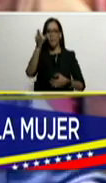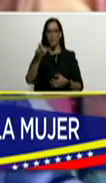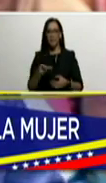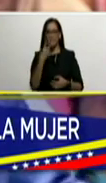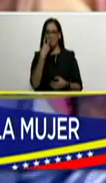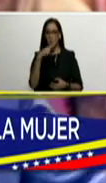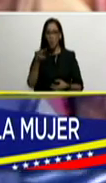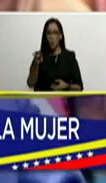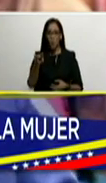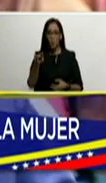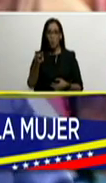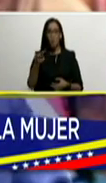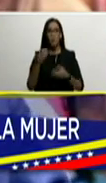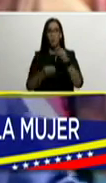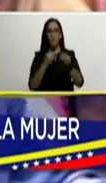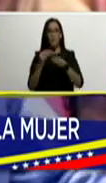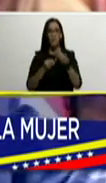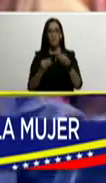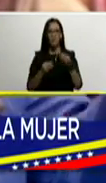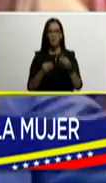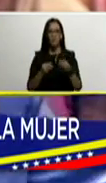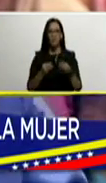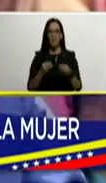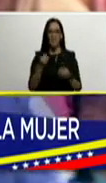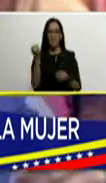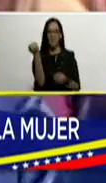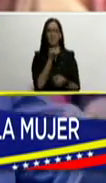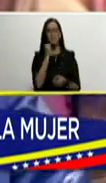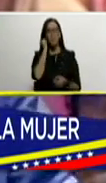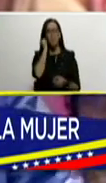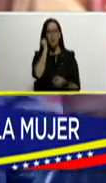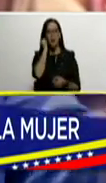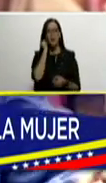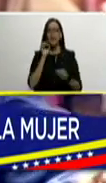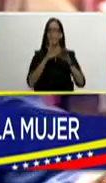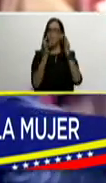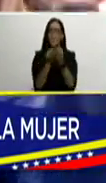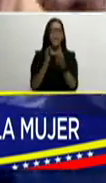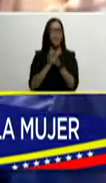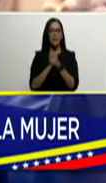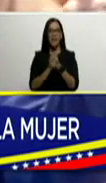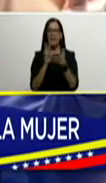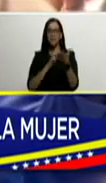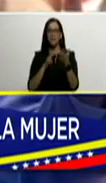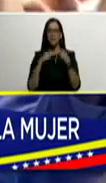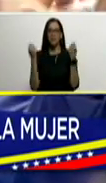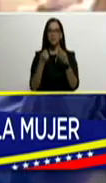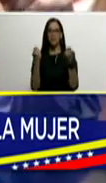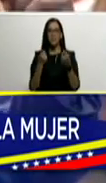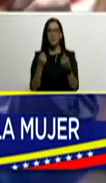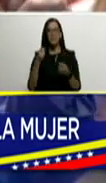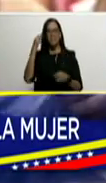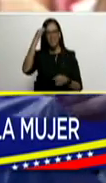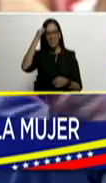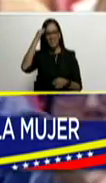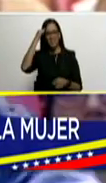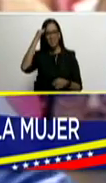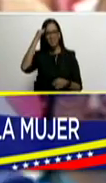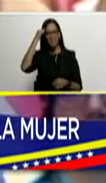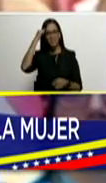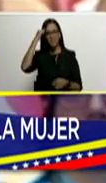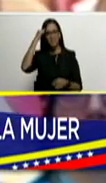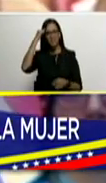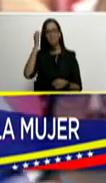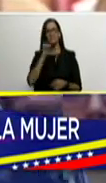lo que hizo el femicida, el familiar, el amigo, el que leyó la noticia, créame,